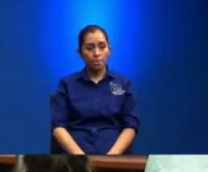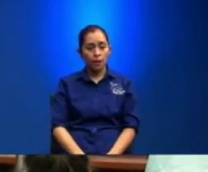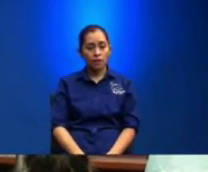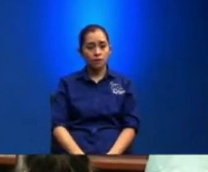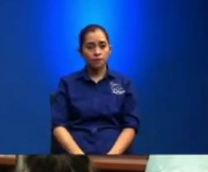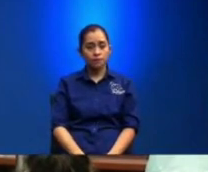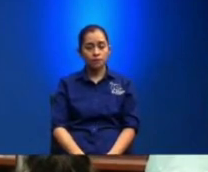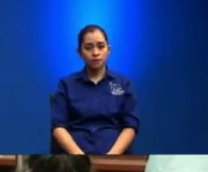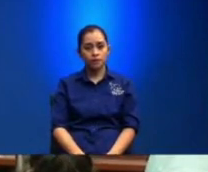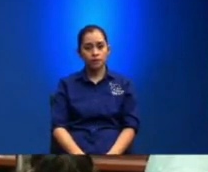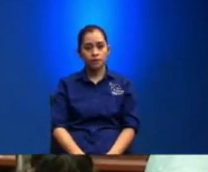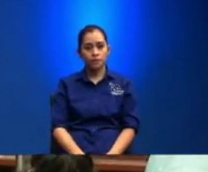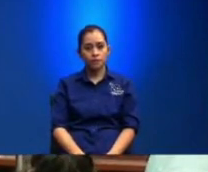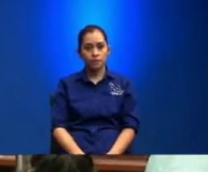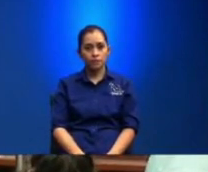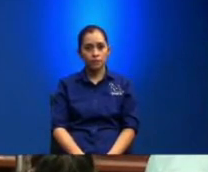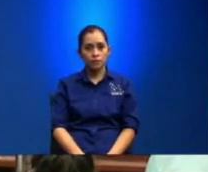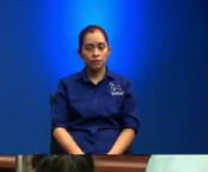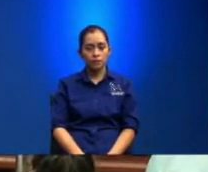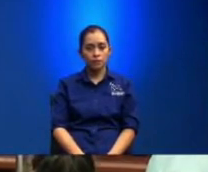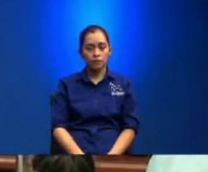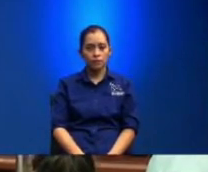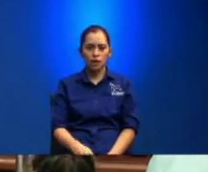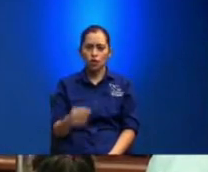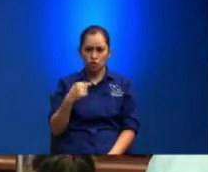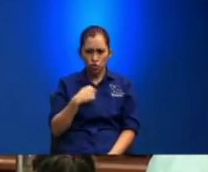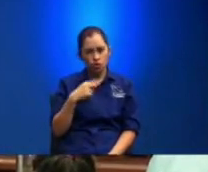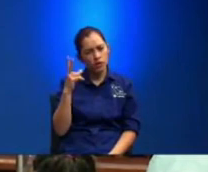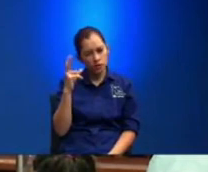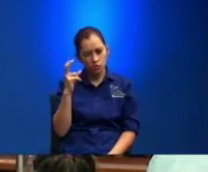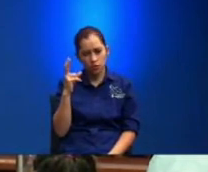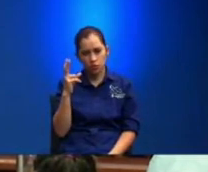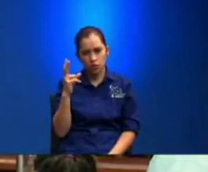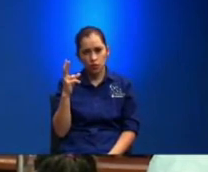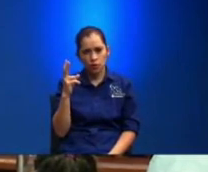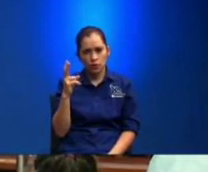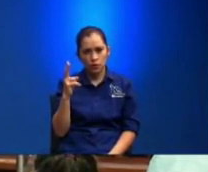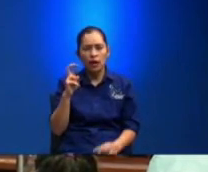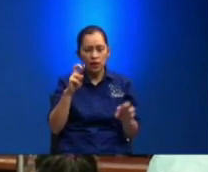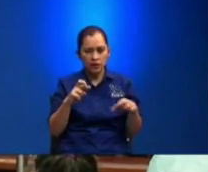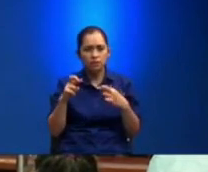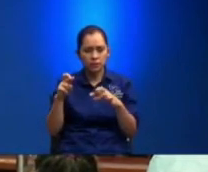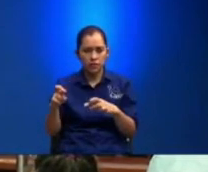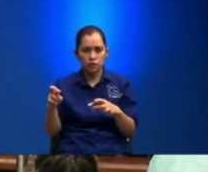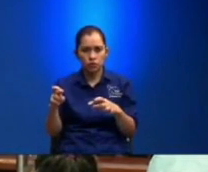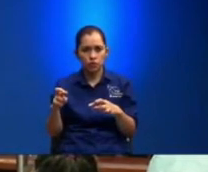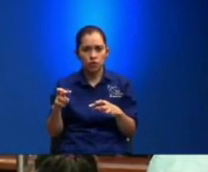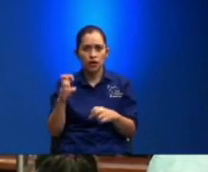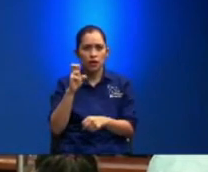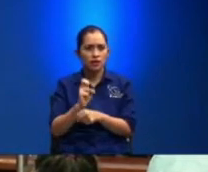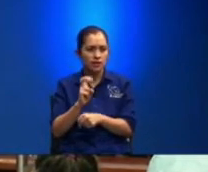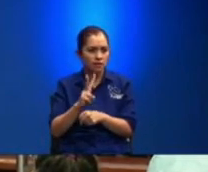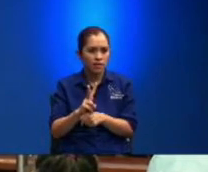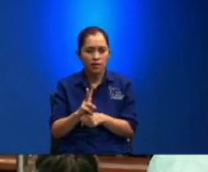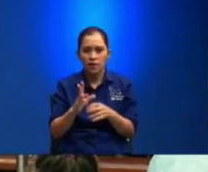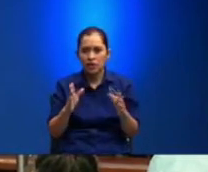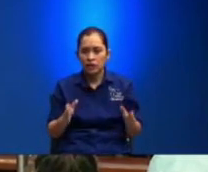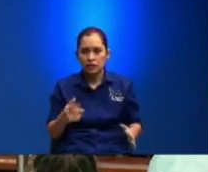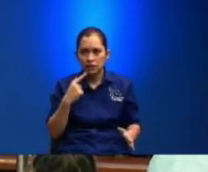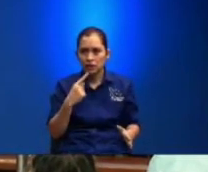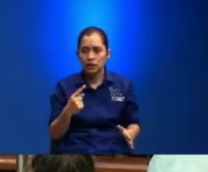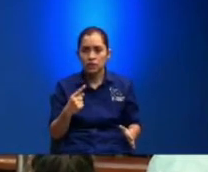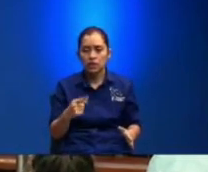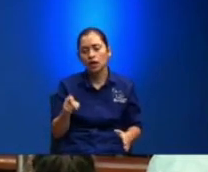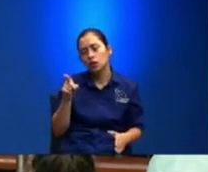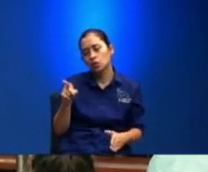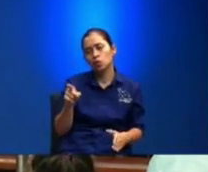desde una oportunidad cristo como una oportunidad cristo en todo caso se vería en una oportunidad del mismo para